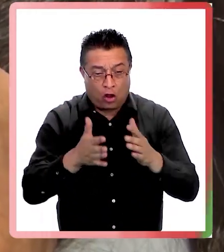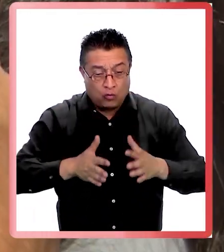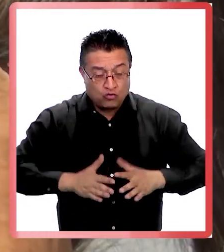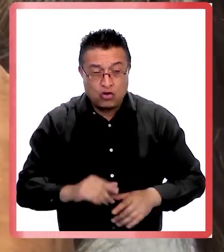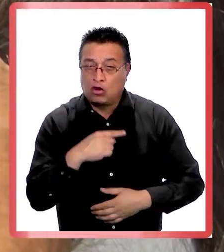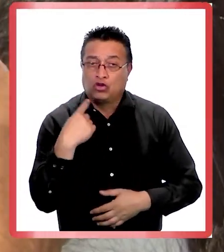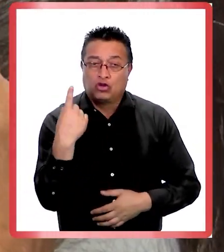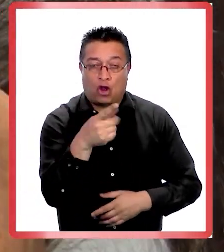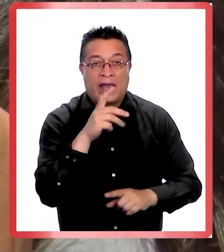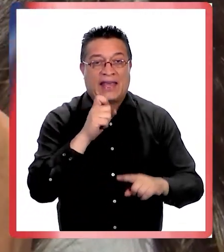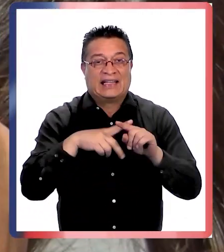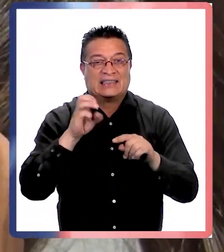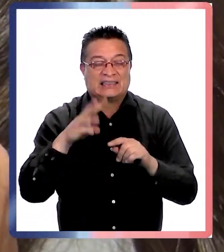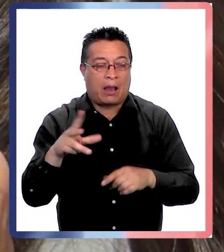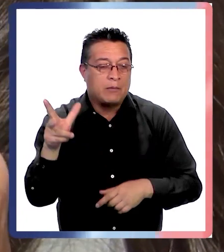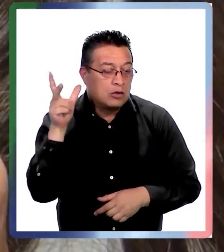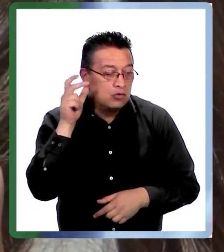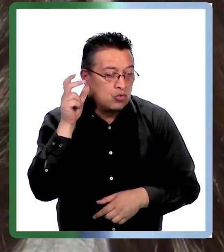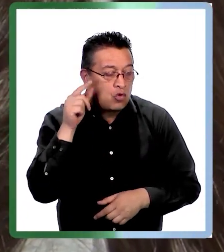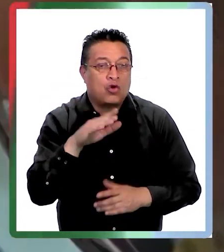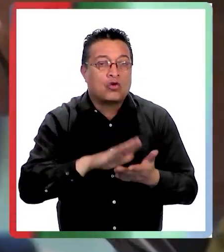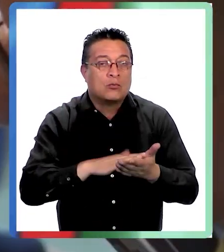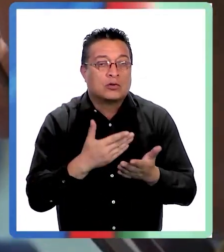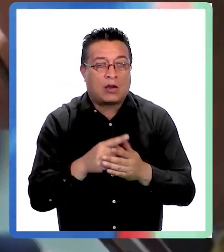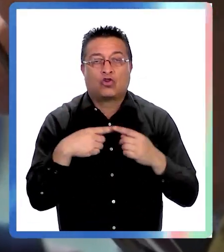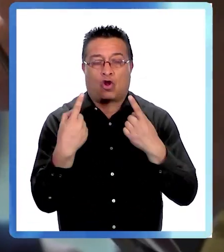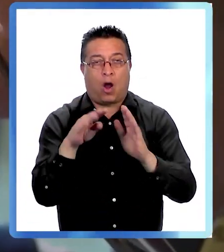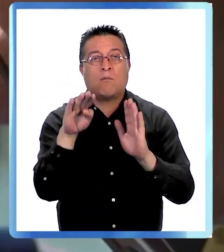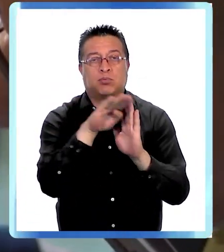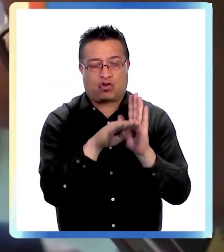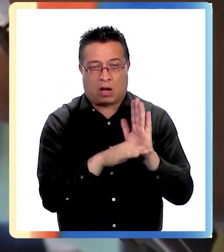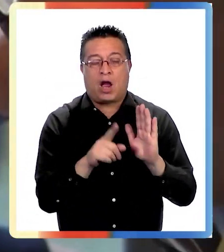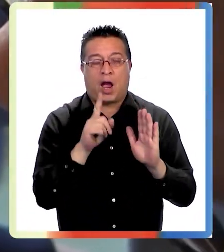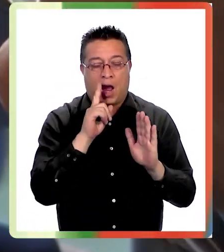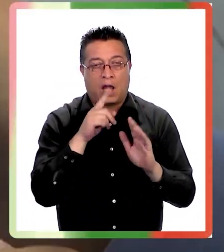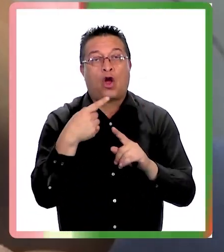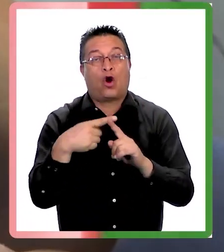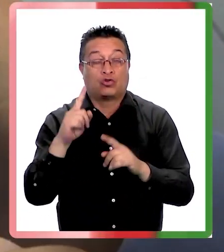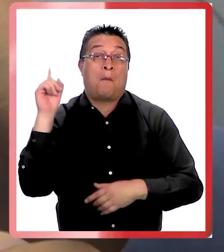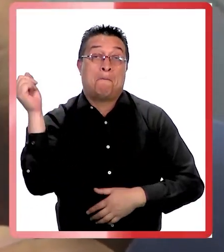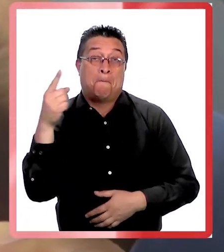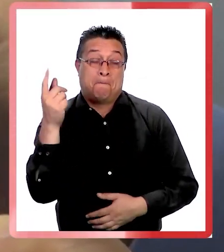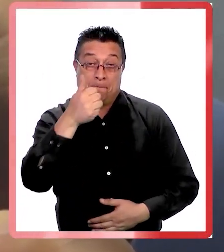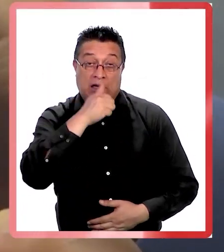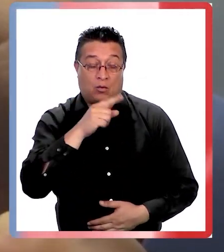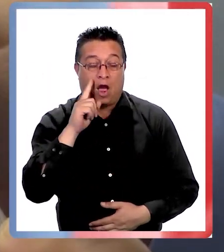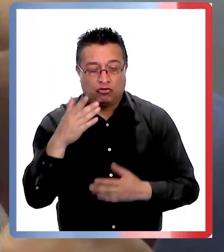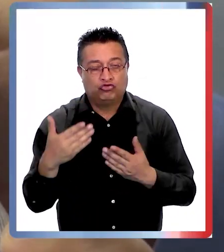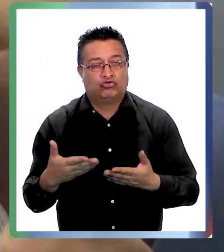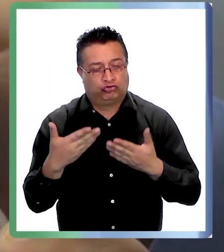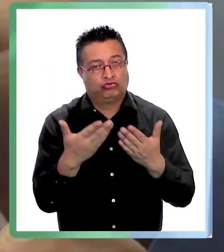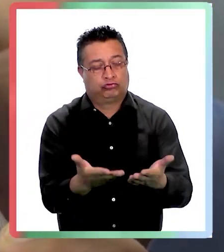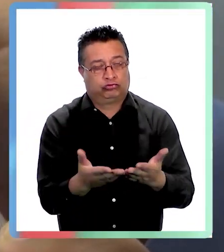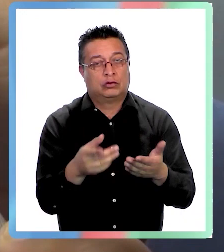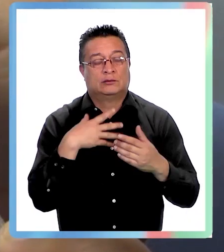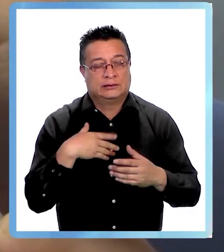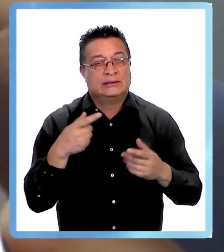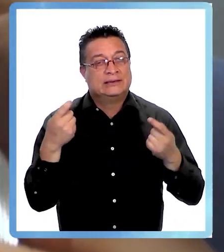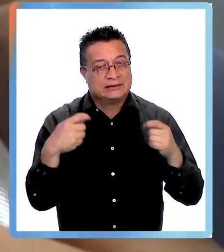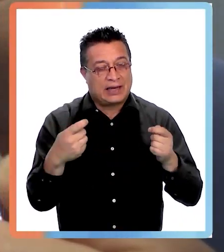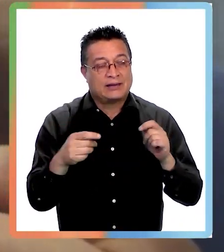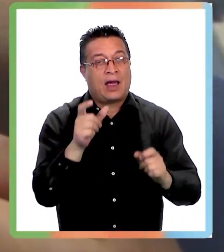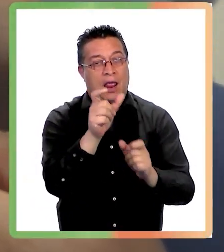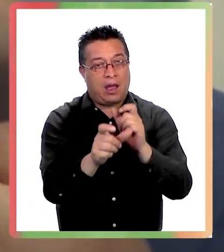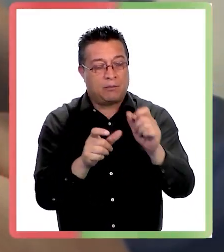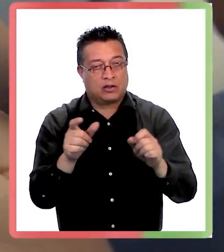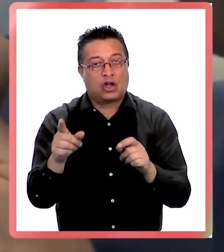nacidos, en gran parte, no en todas partes, pero en gran parte del país, como programa, o en las partes privadas se ofrece y se trata de que